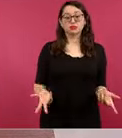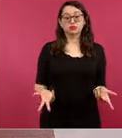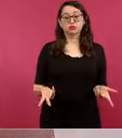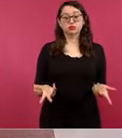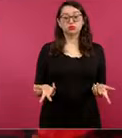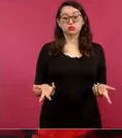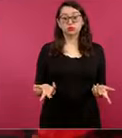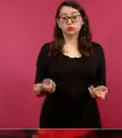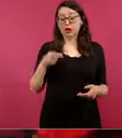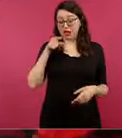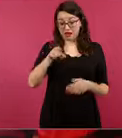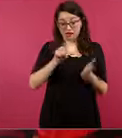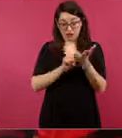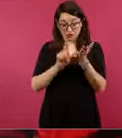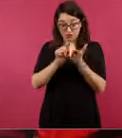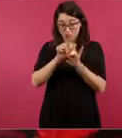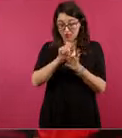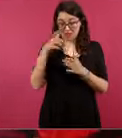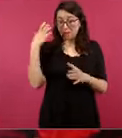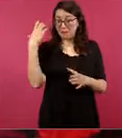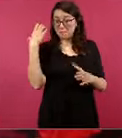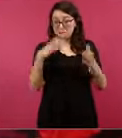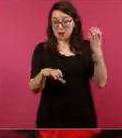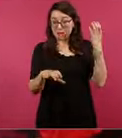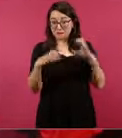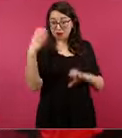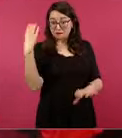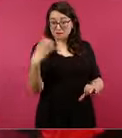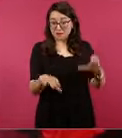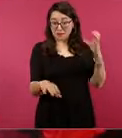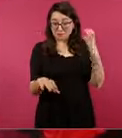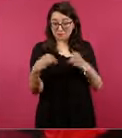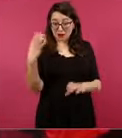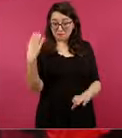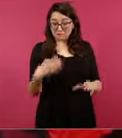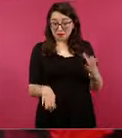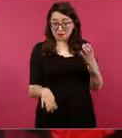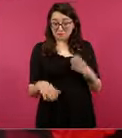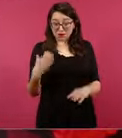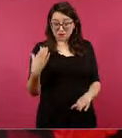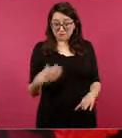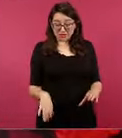Sí, tienes razón. No los bots, sino los